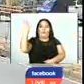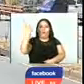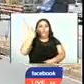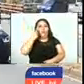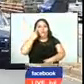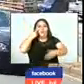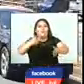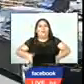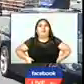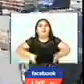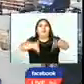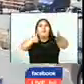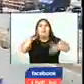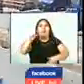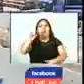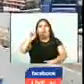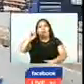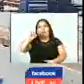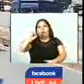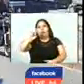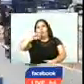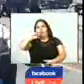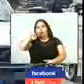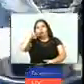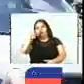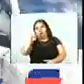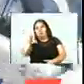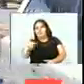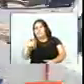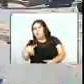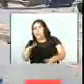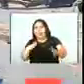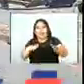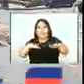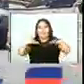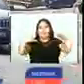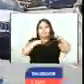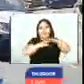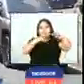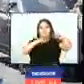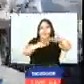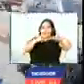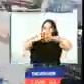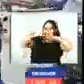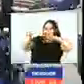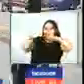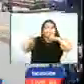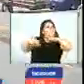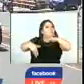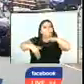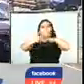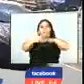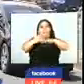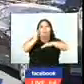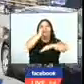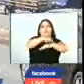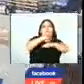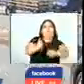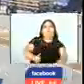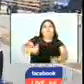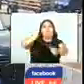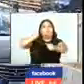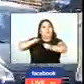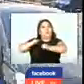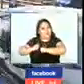ubicado sobre la Alameda Manuel Enrique Araujo, por lo que cerrarán el sentido que conduce hacia San Salvador desde el Estado Mayor de la Fuerza